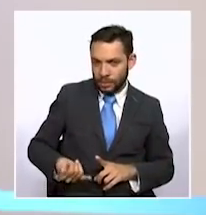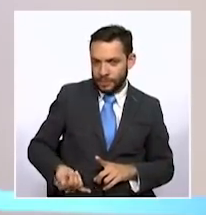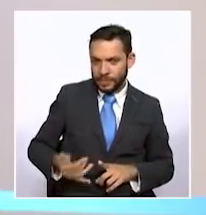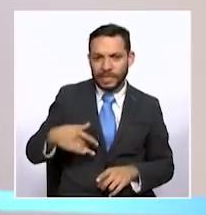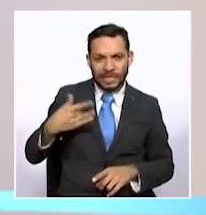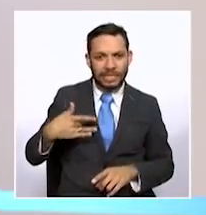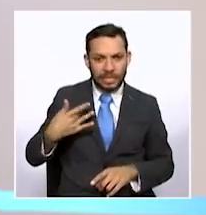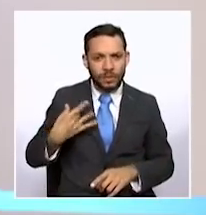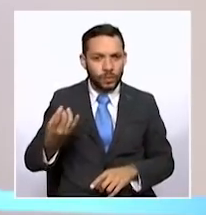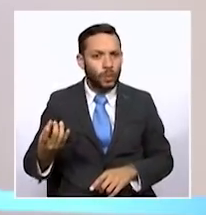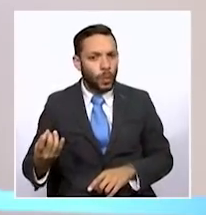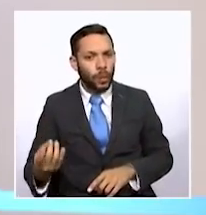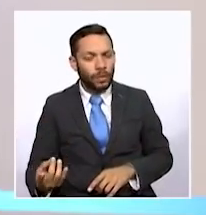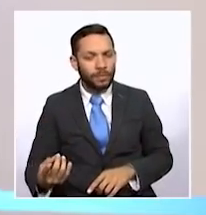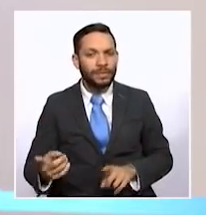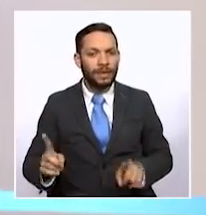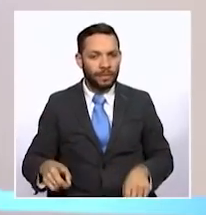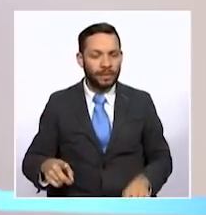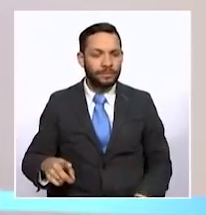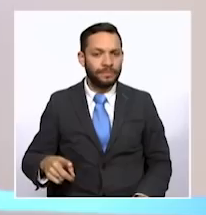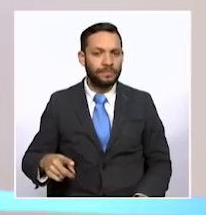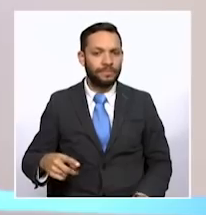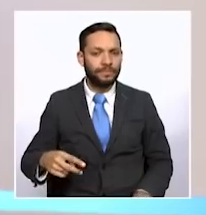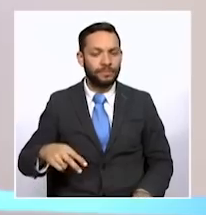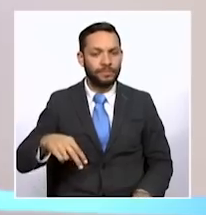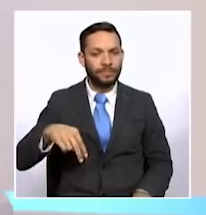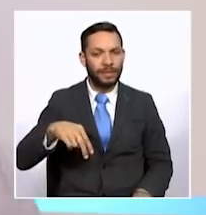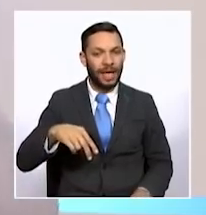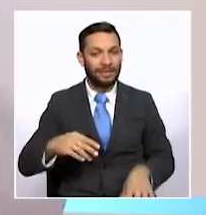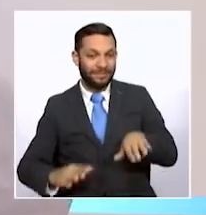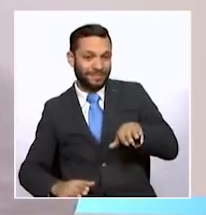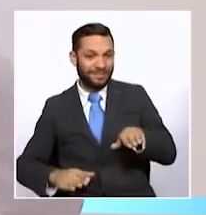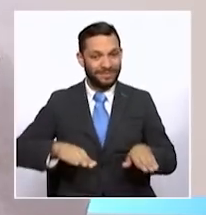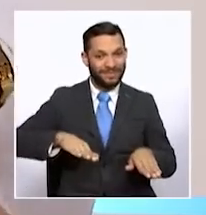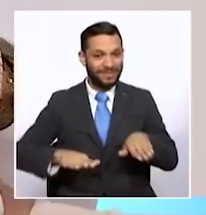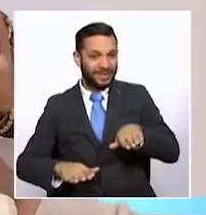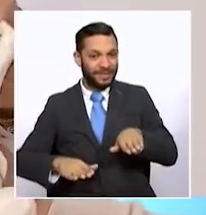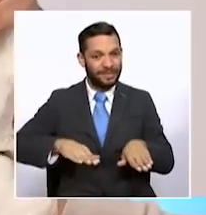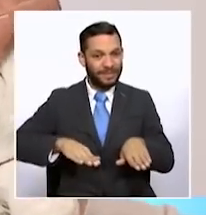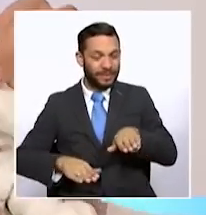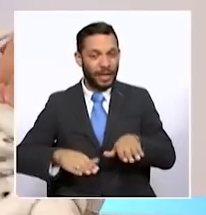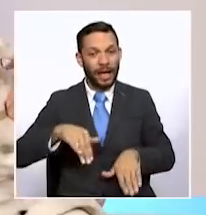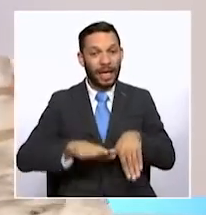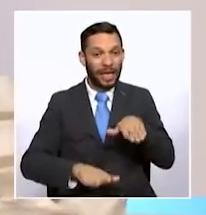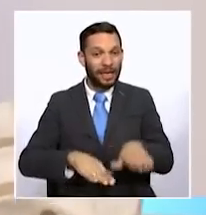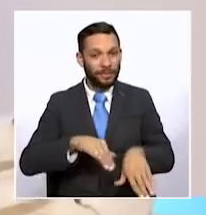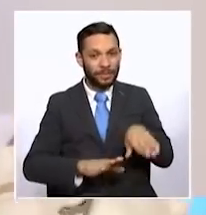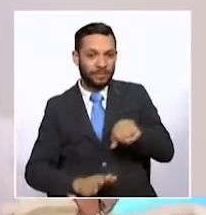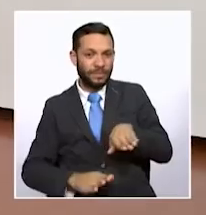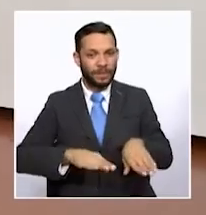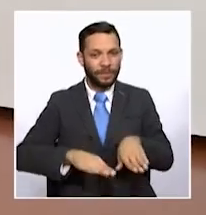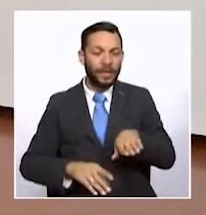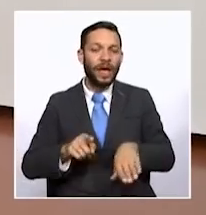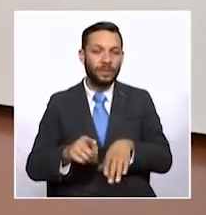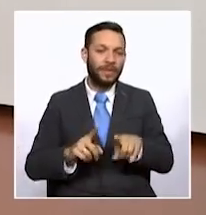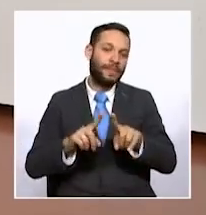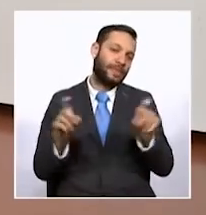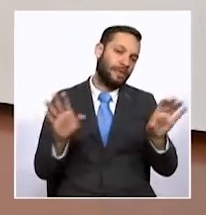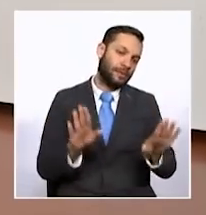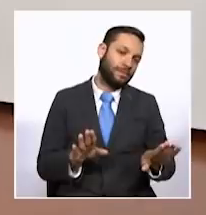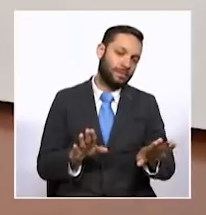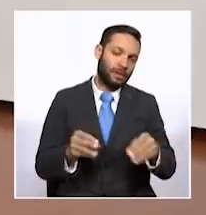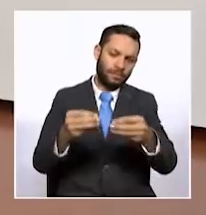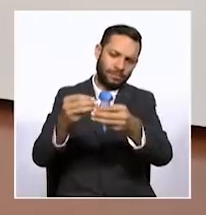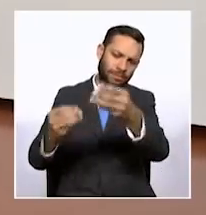siento dolor y mi cojera está muy notoria. Tenemos la cadera y vamos a explicar que eso es un tema también. Es que aquí se